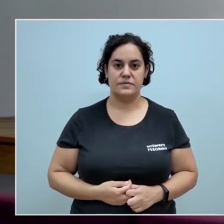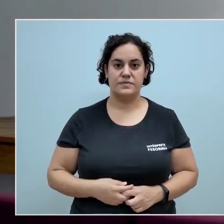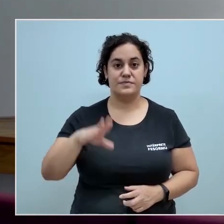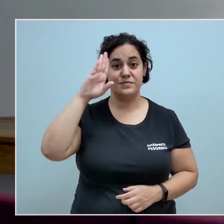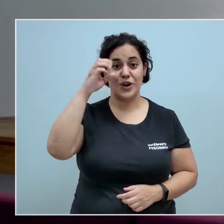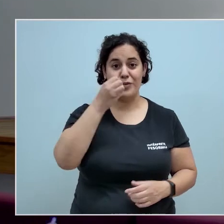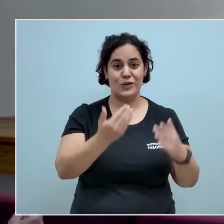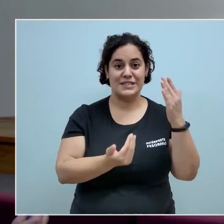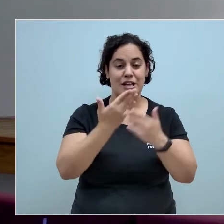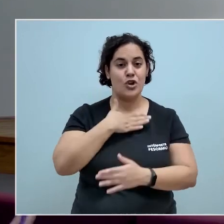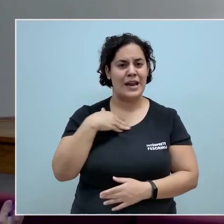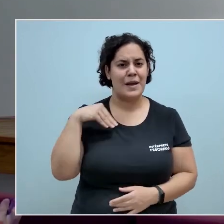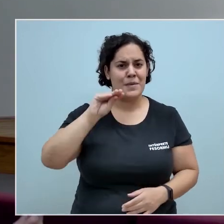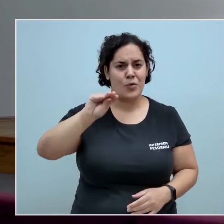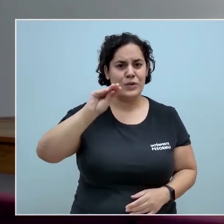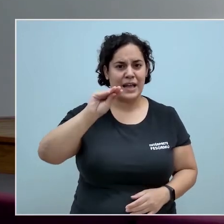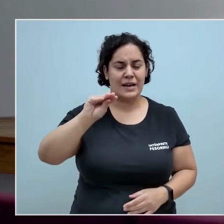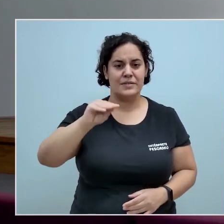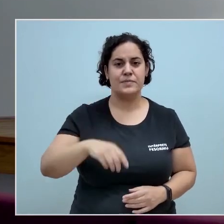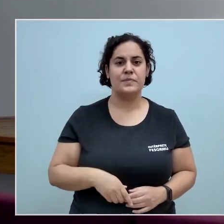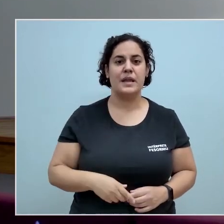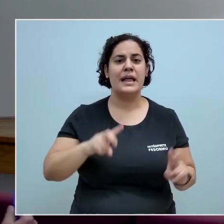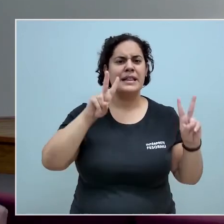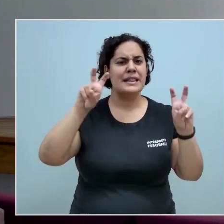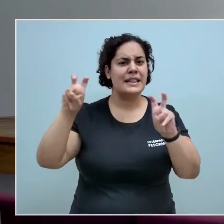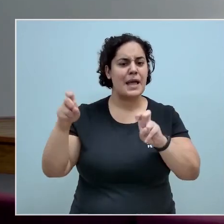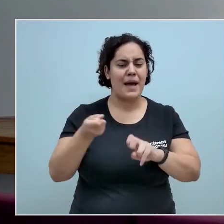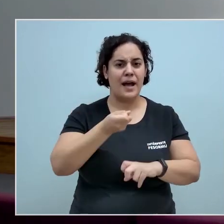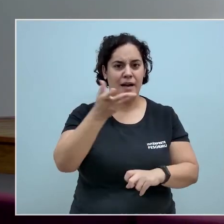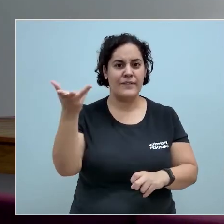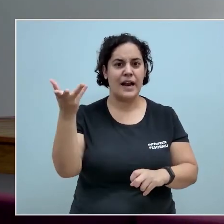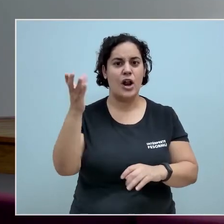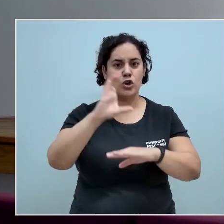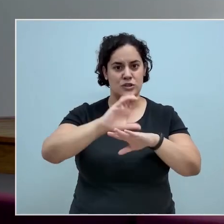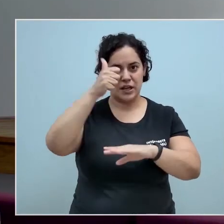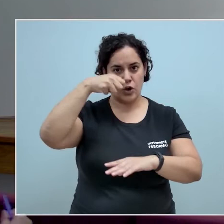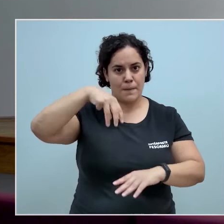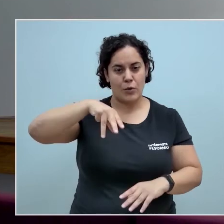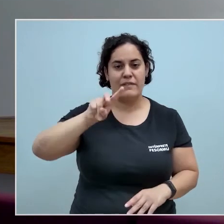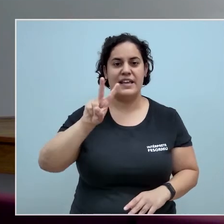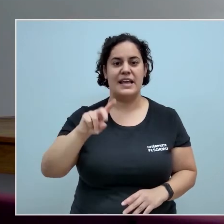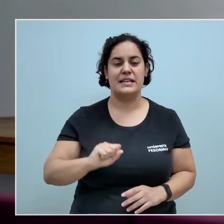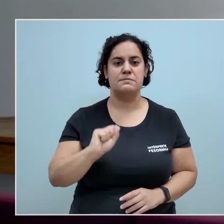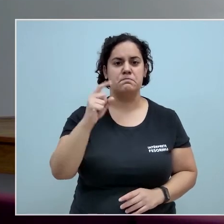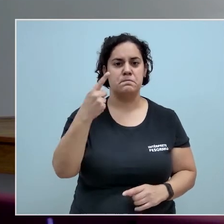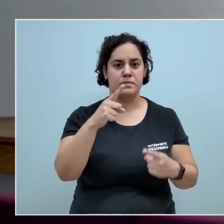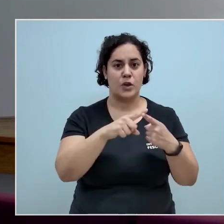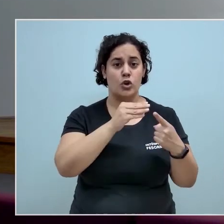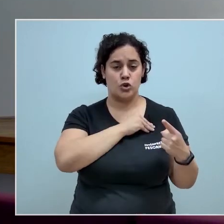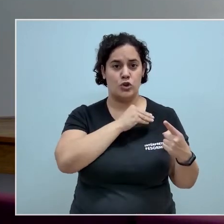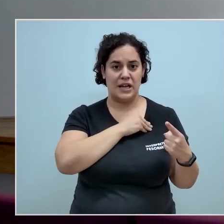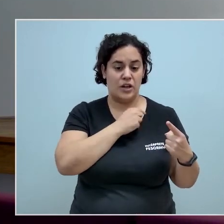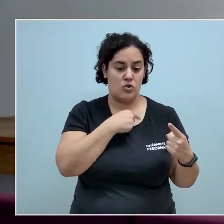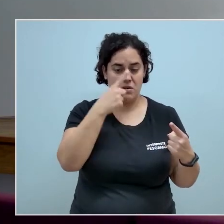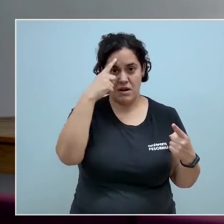Hola, muy buenos días. Quería preguntar varias cuestiones al consejero Manuel Villegas. Por una parte, si Totana, supongo